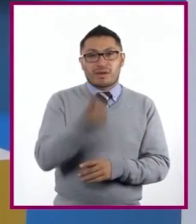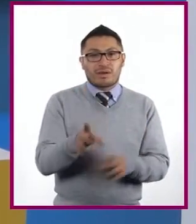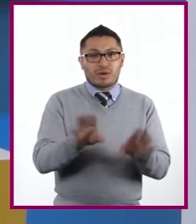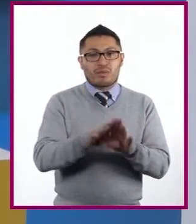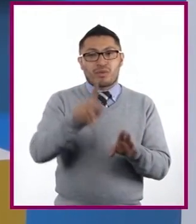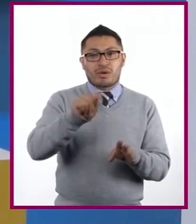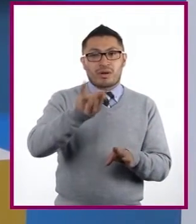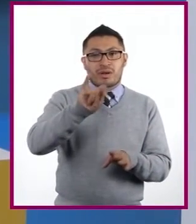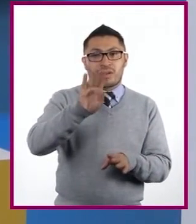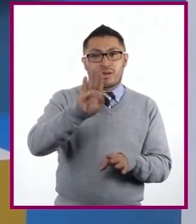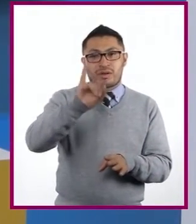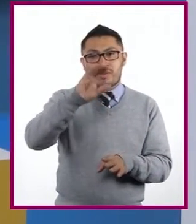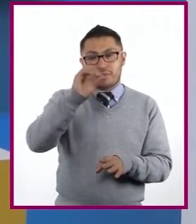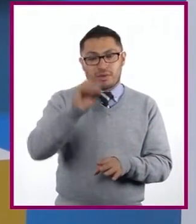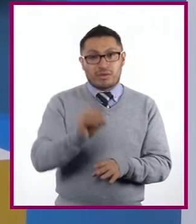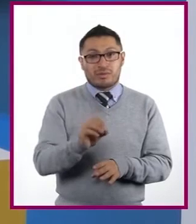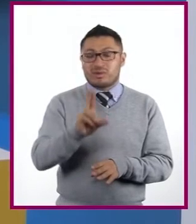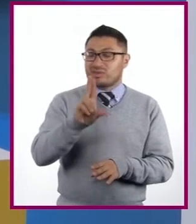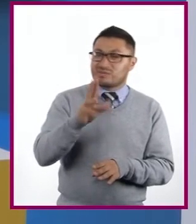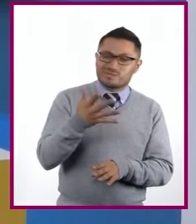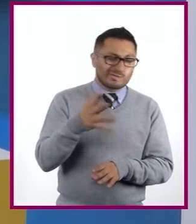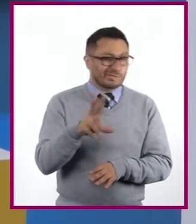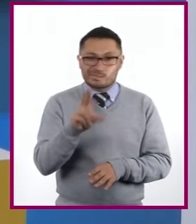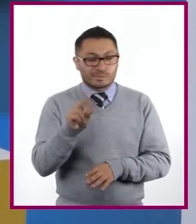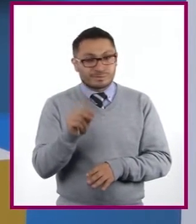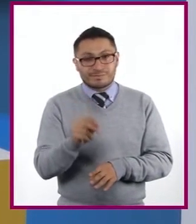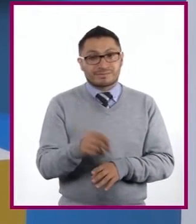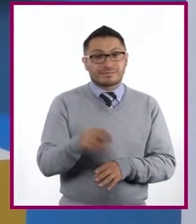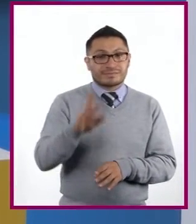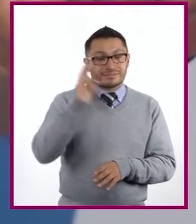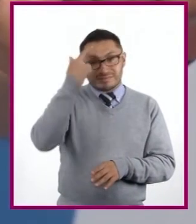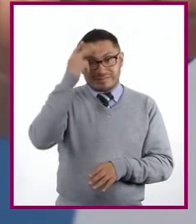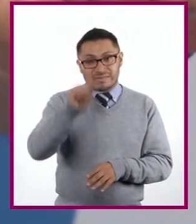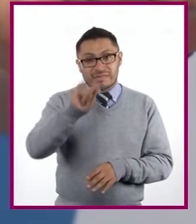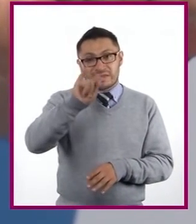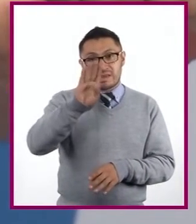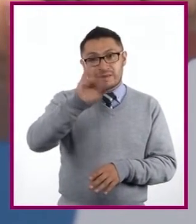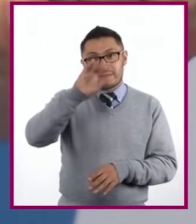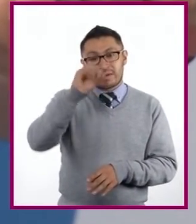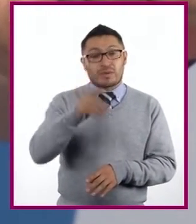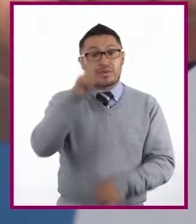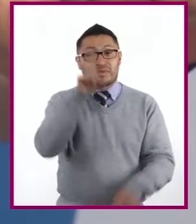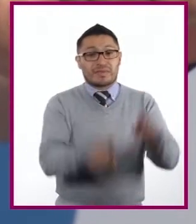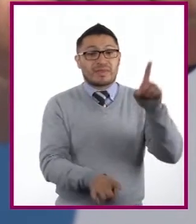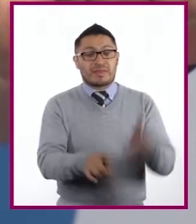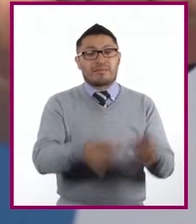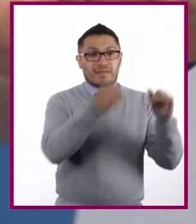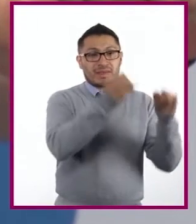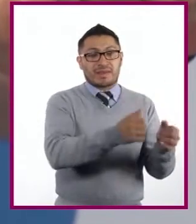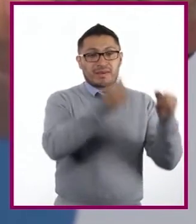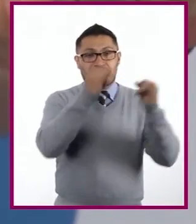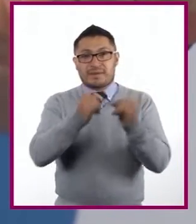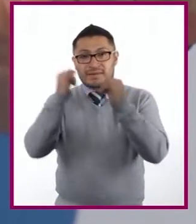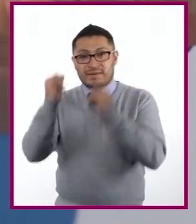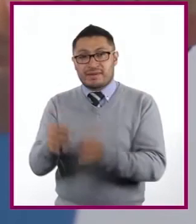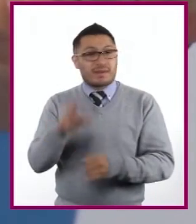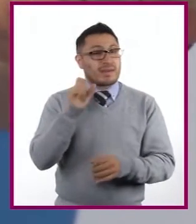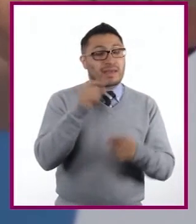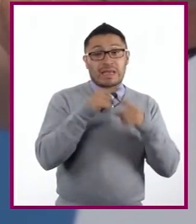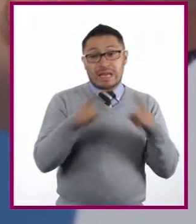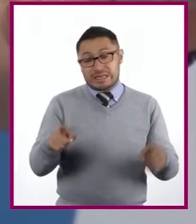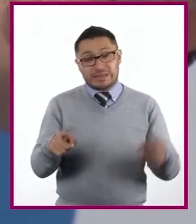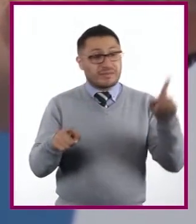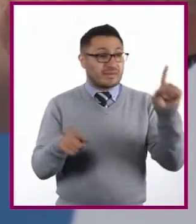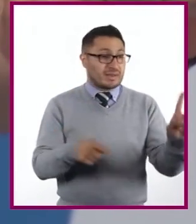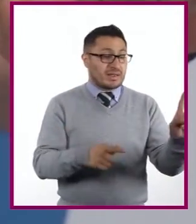tibio? No precisamente. Recordemos que la noción de tibio va a depender de cada quien. No es la misma sensación de tibio para